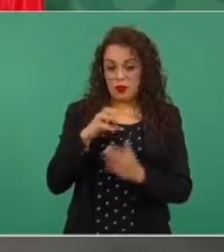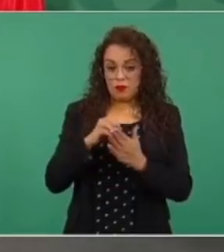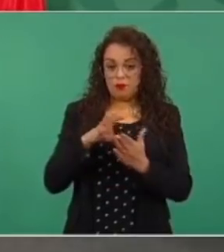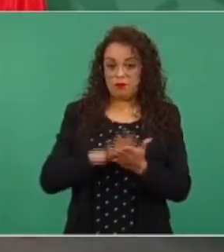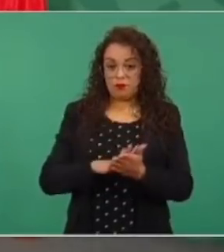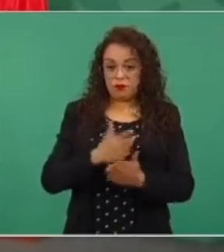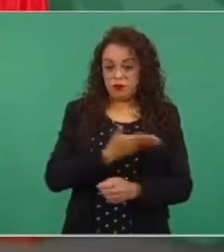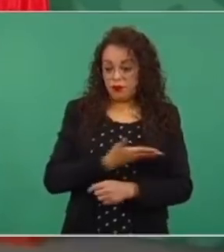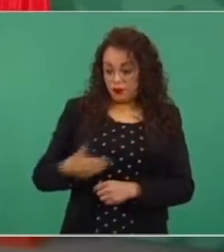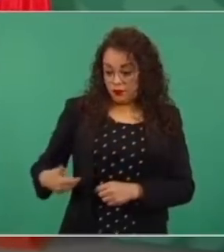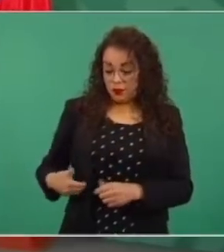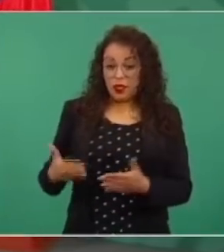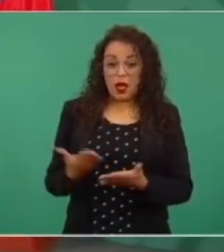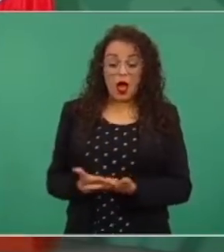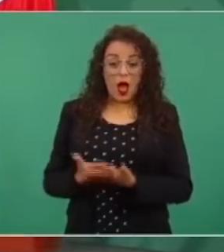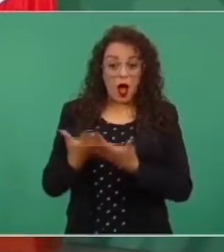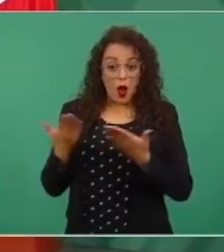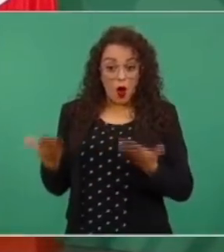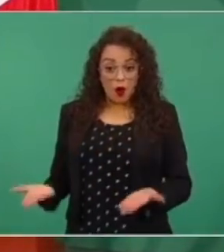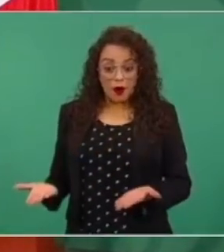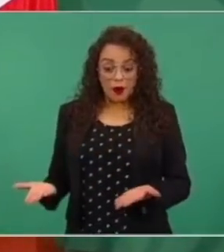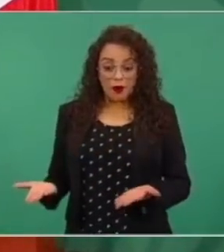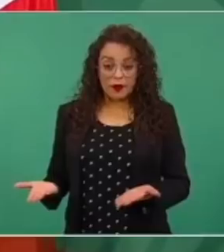Ya ahora